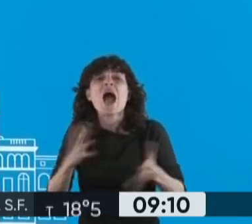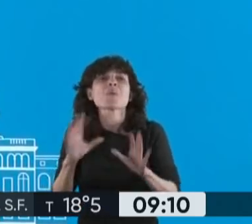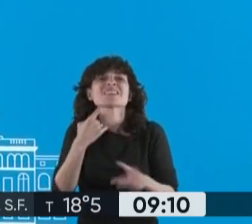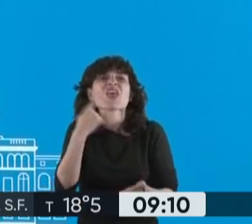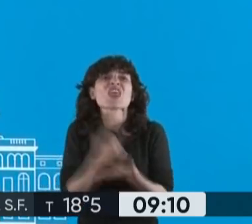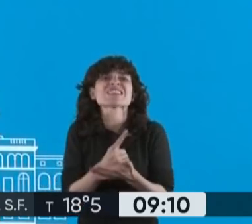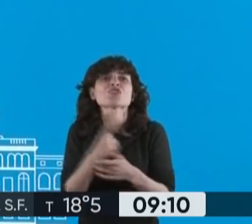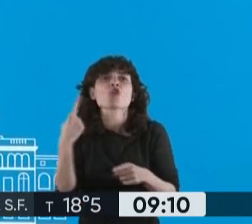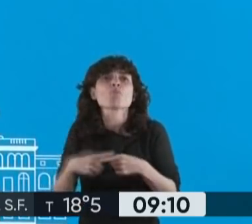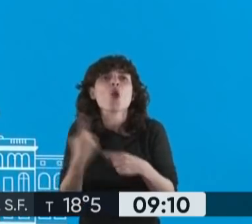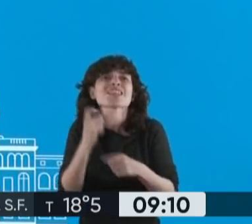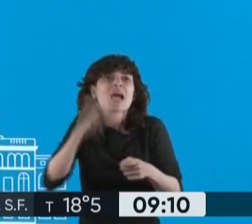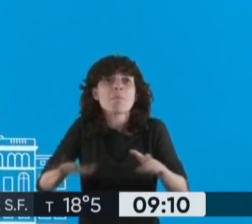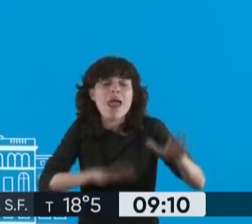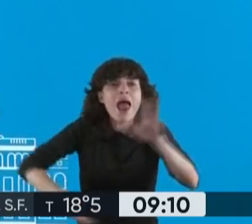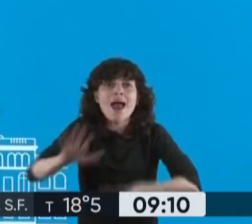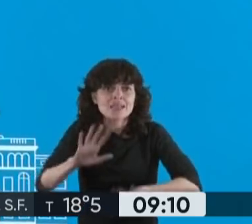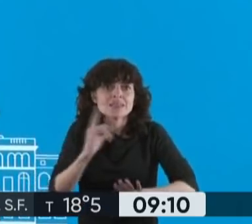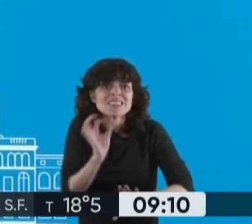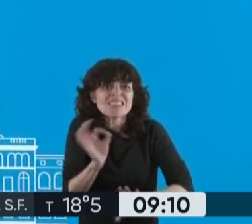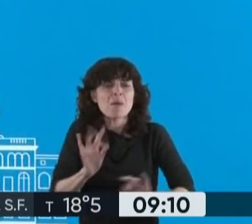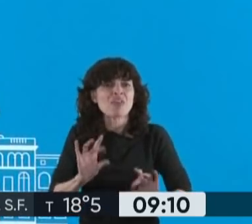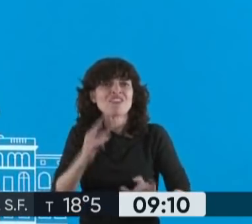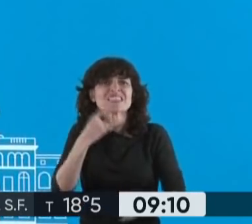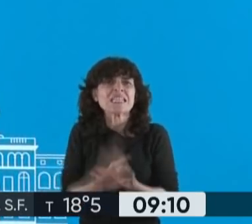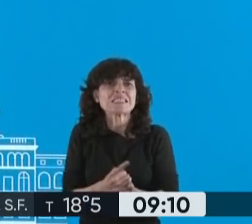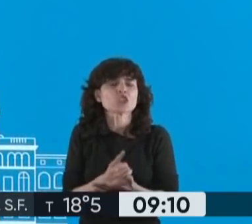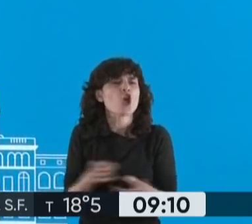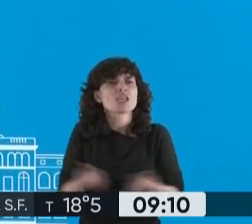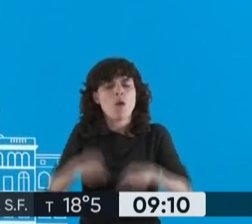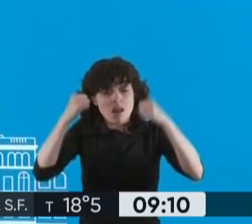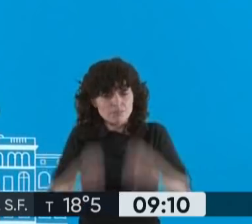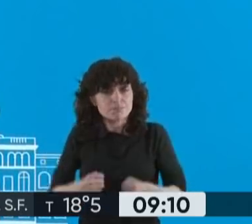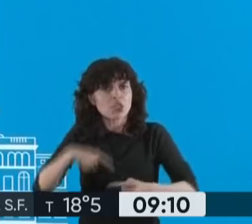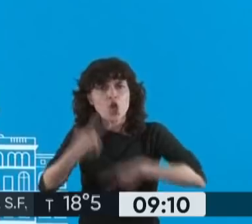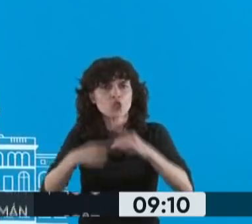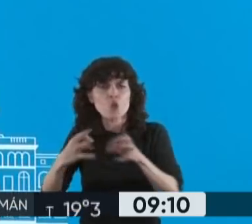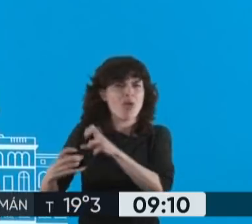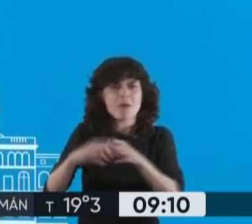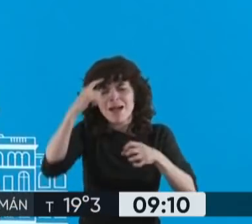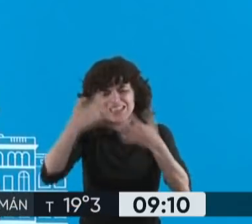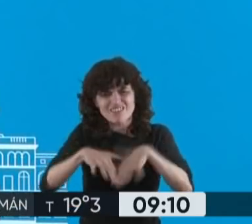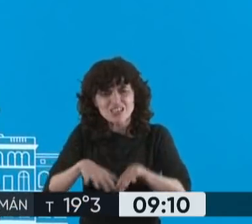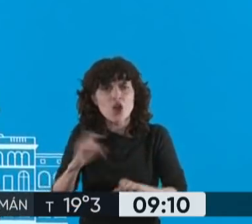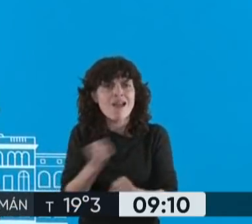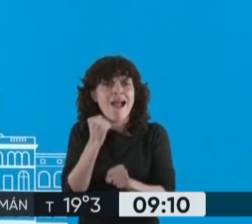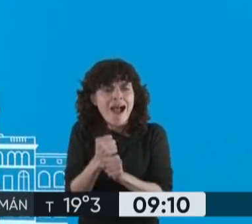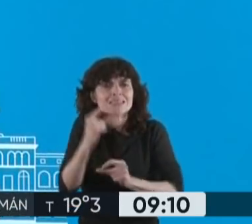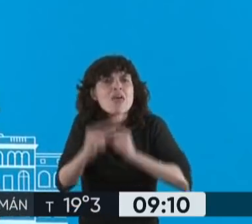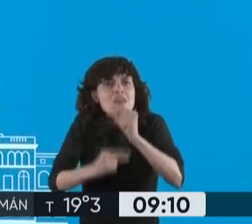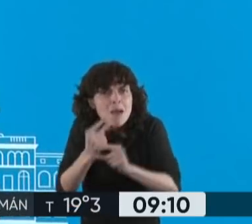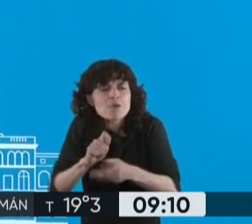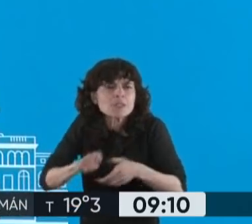son de Estado porque comprometen a muchas generaciones, estas discusiones tienen que darse en el Parlamento y tenemos que lograr que se aprueben,